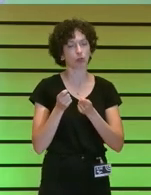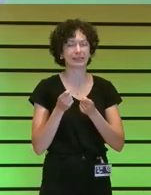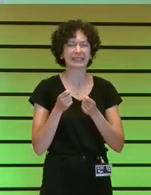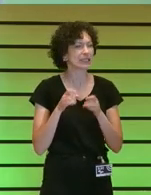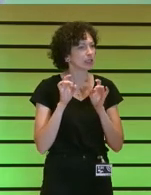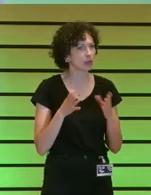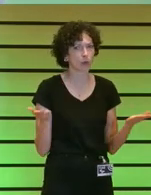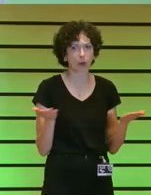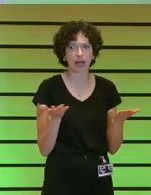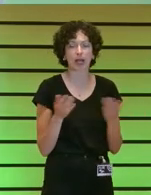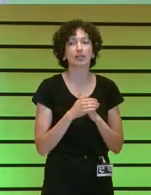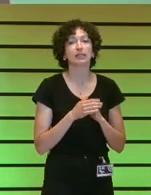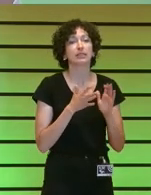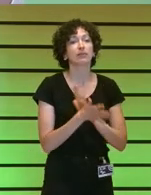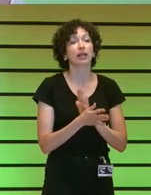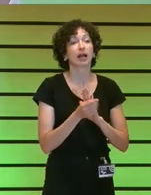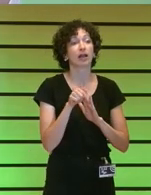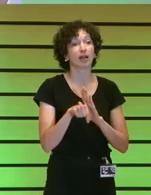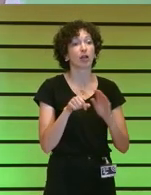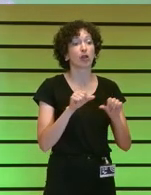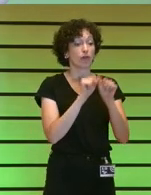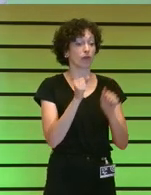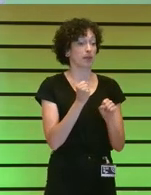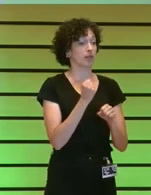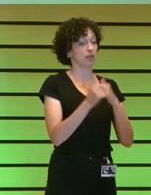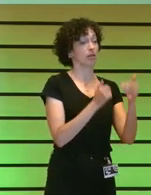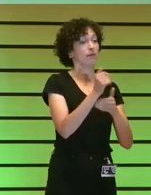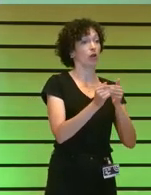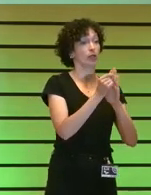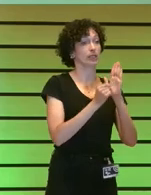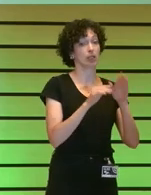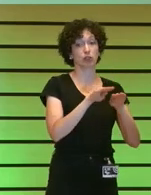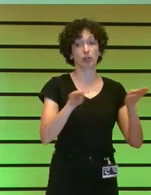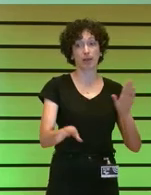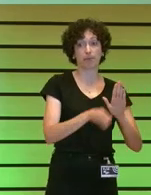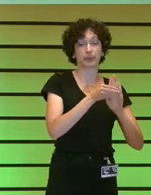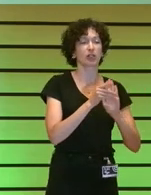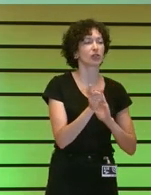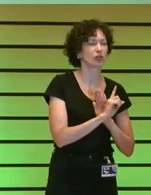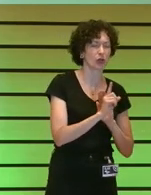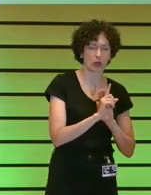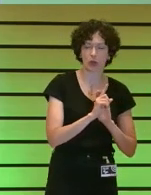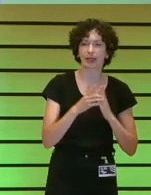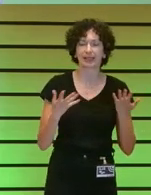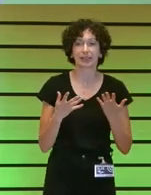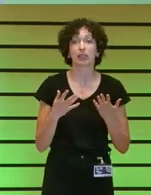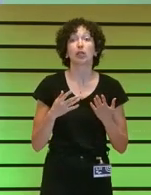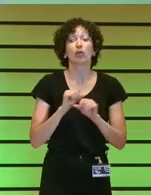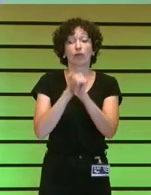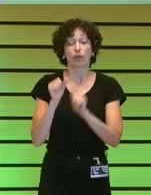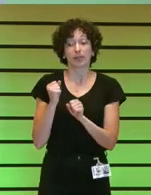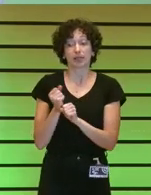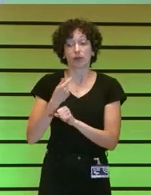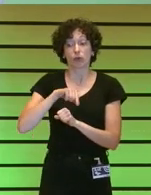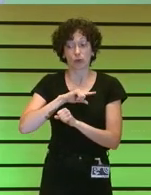consiste en introducir criterios de sostenibilidad en nuestra forma de hacer las cosas consiste en entender que nuestra forma de hacer las cosas que eso